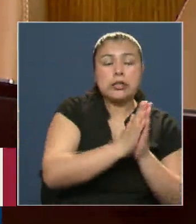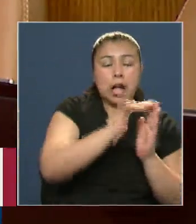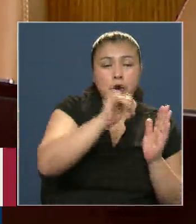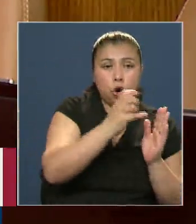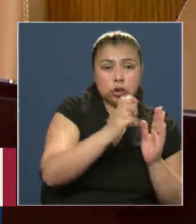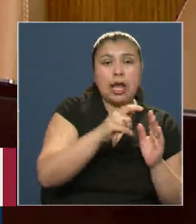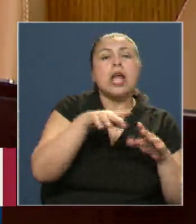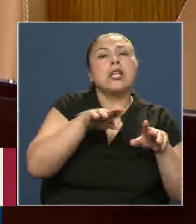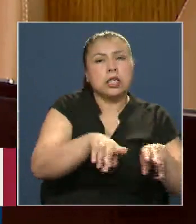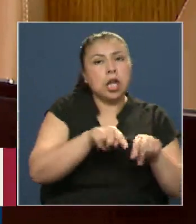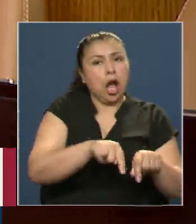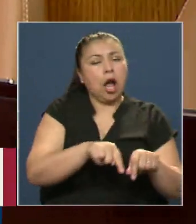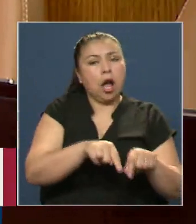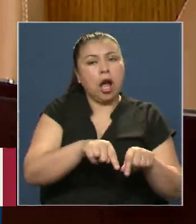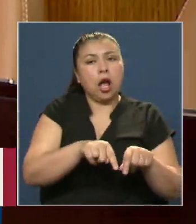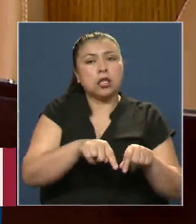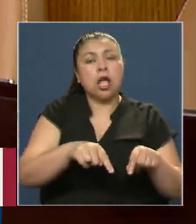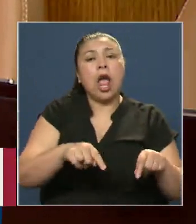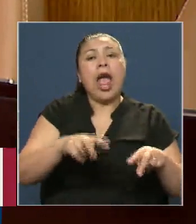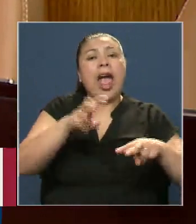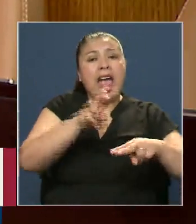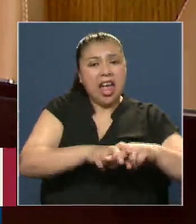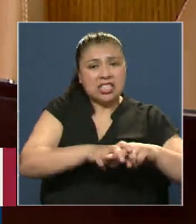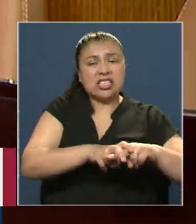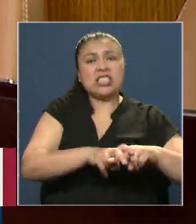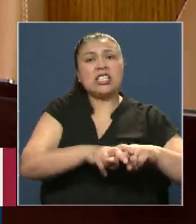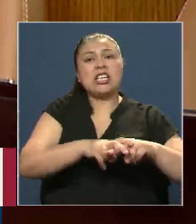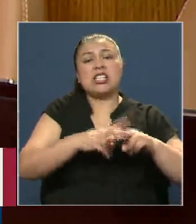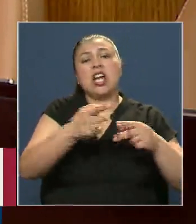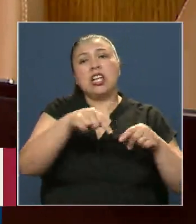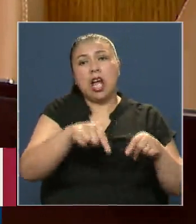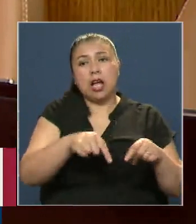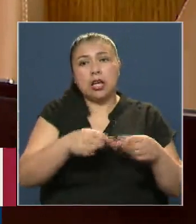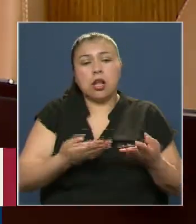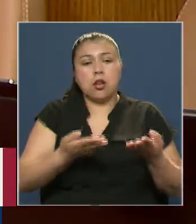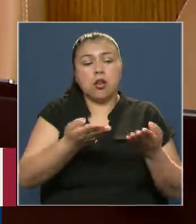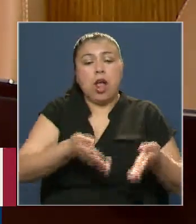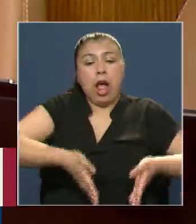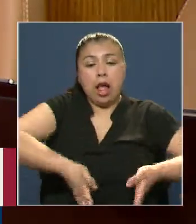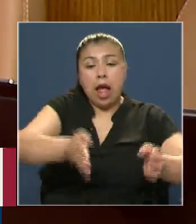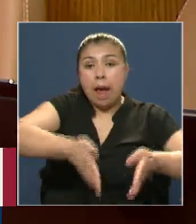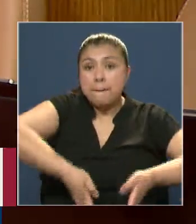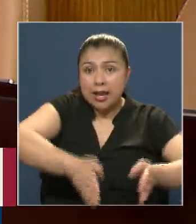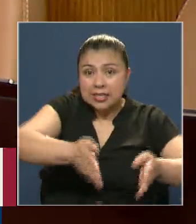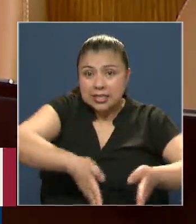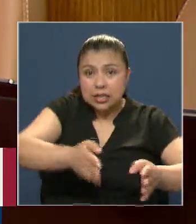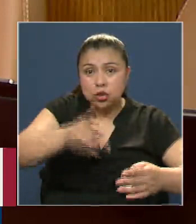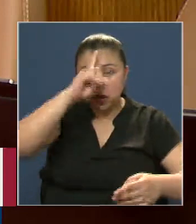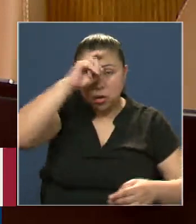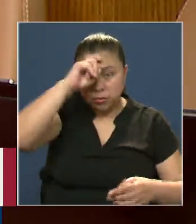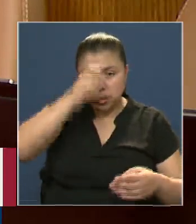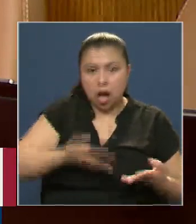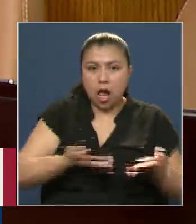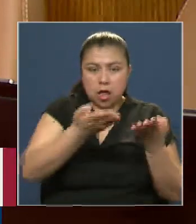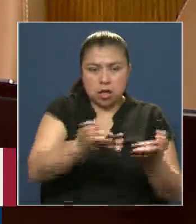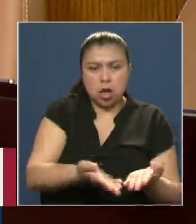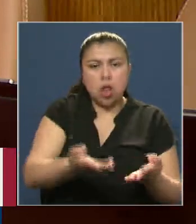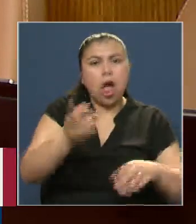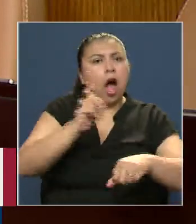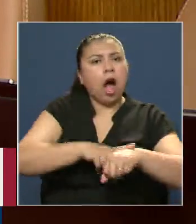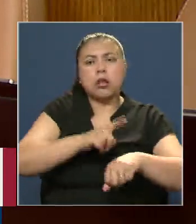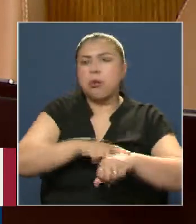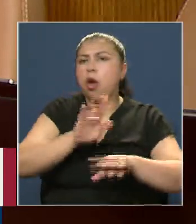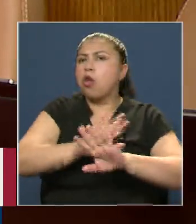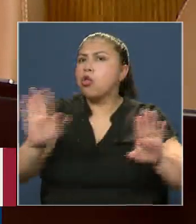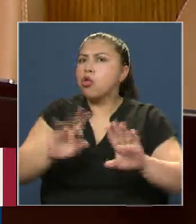siendo hospitalizados en sillas, que estaban siendo tratados en los pasillos del hospital, pero sin embargo hasta ahora eso no